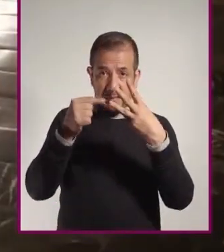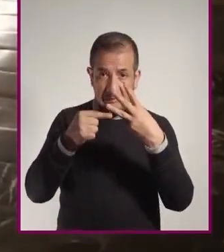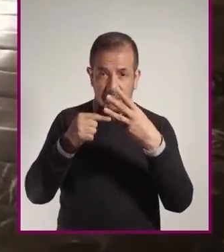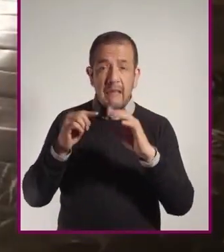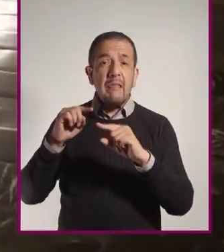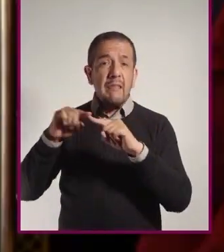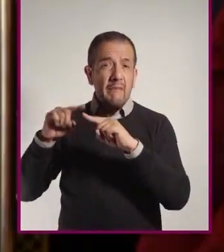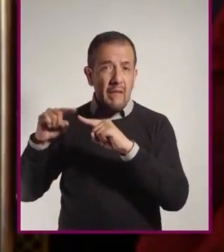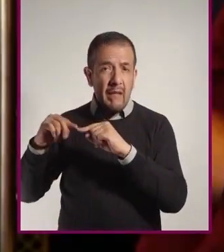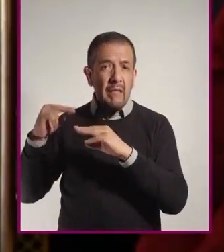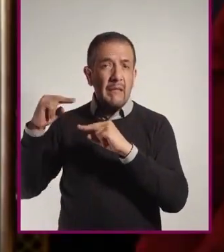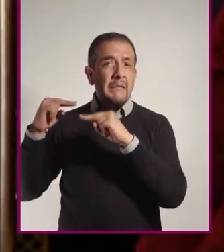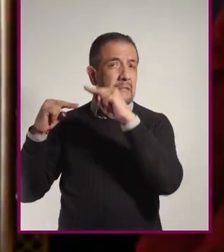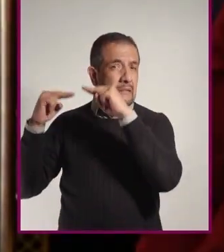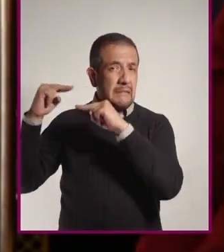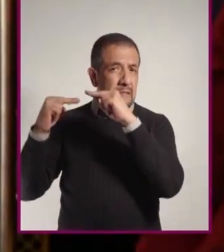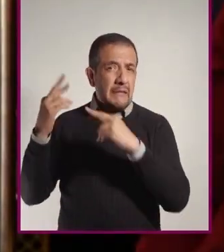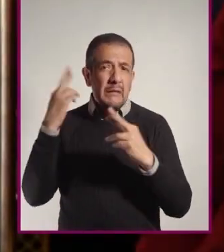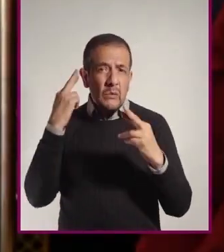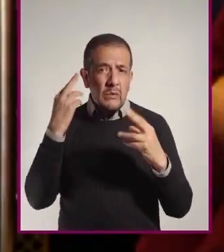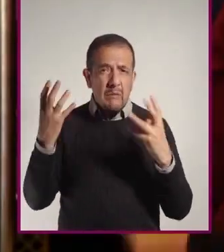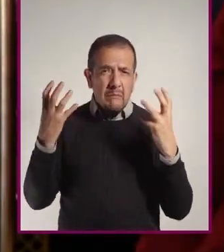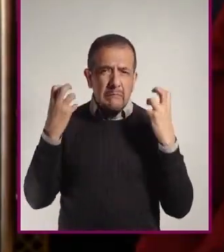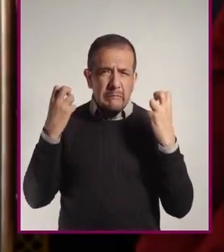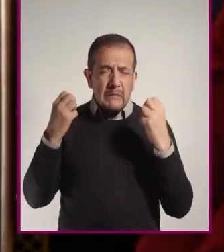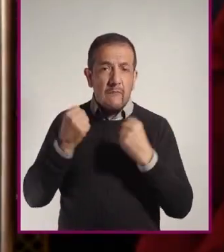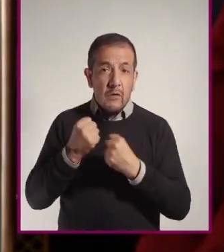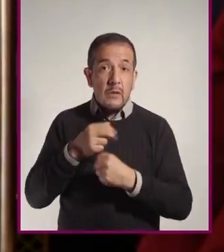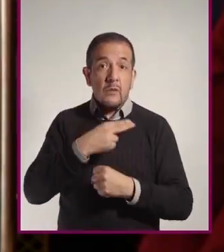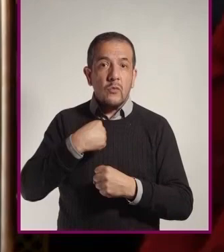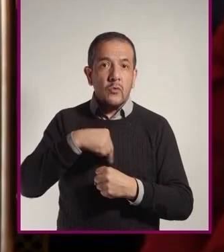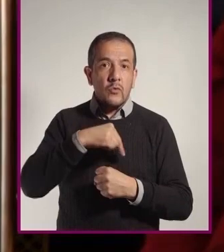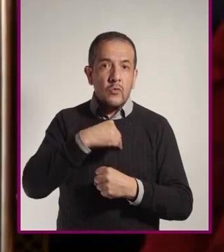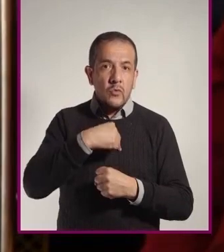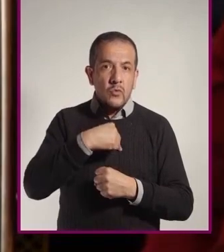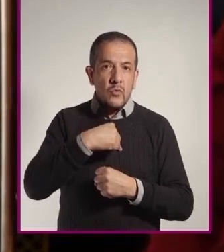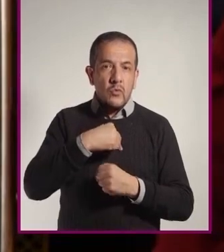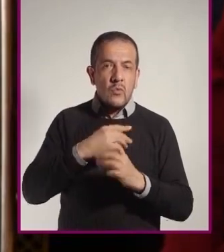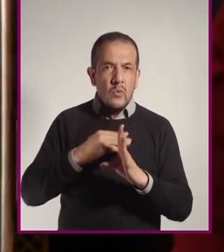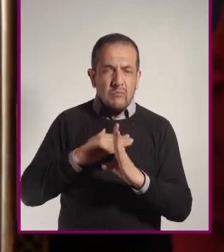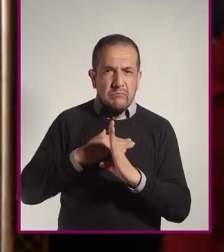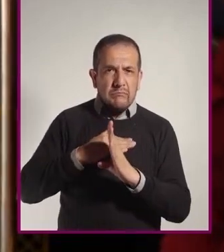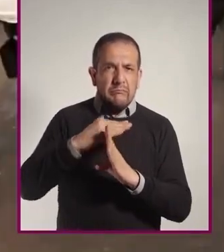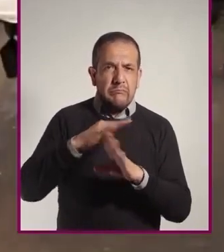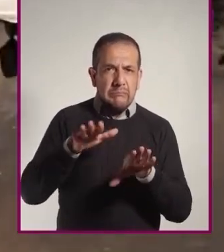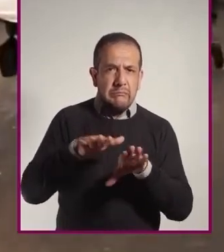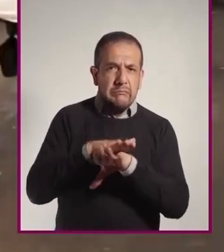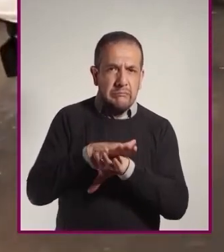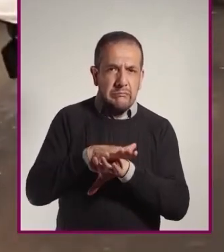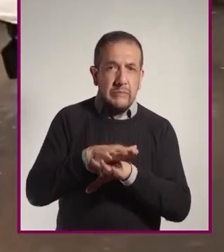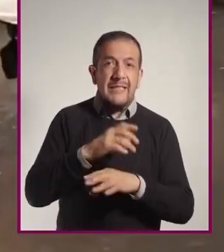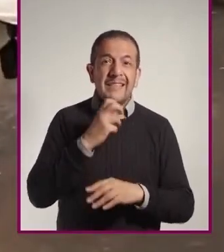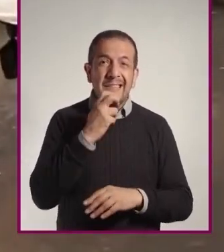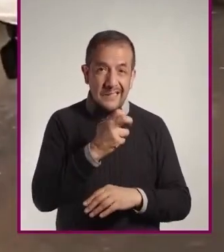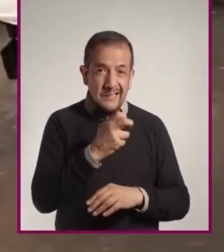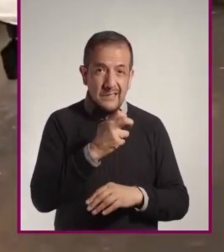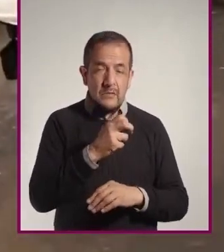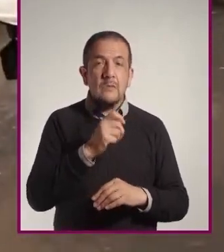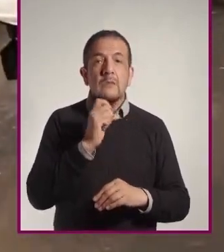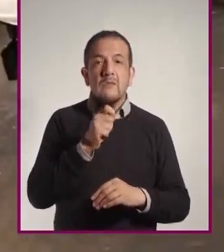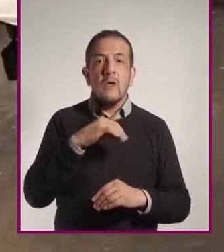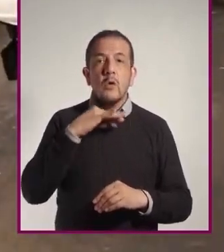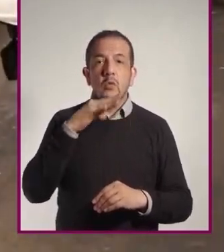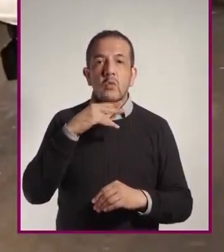ruido en las grandes ciudades han alterado nocivamente nuestra existencia. A esto se le llama contaminación